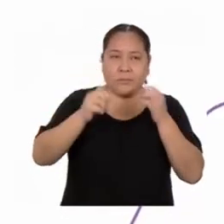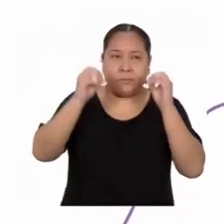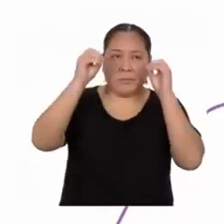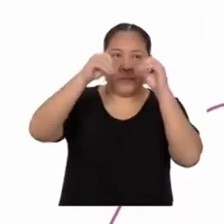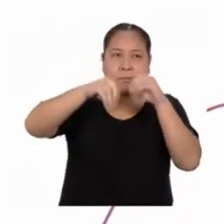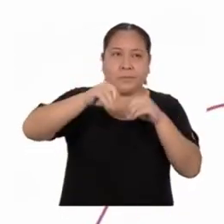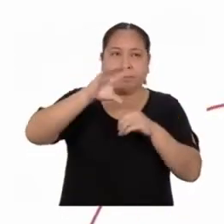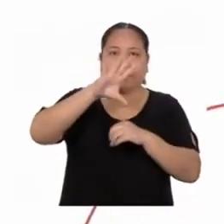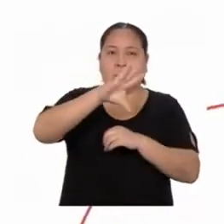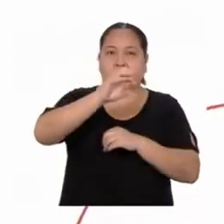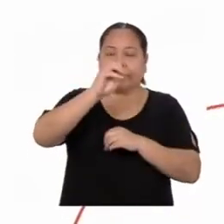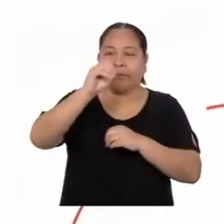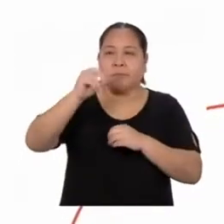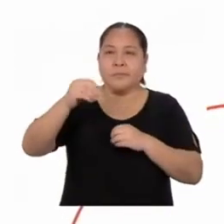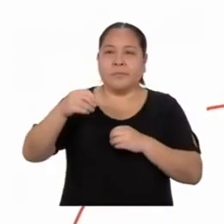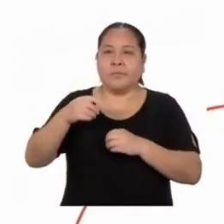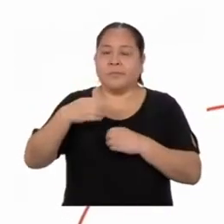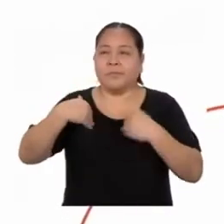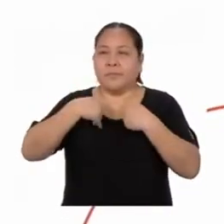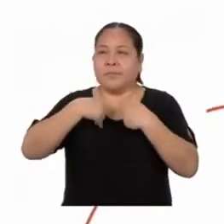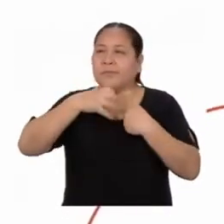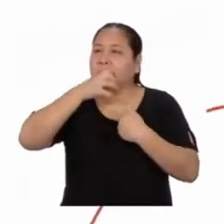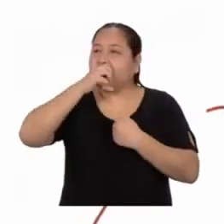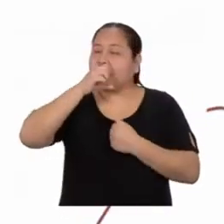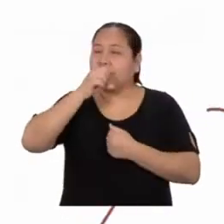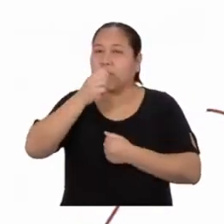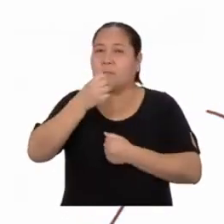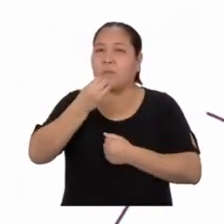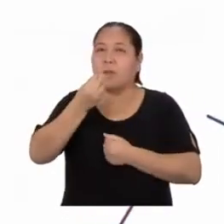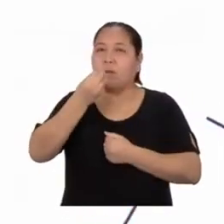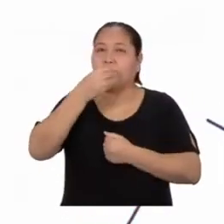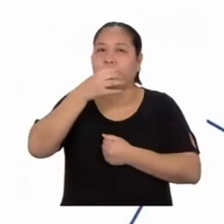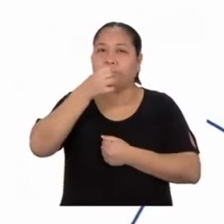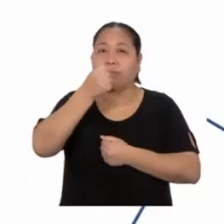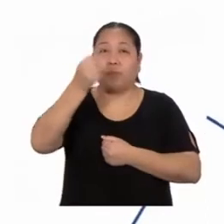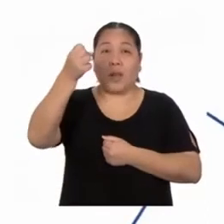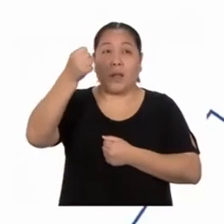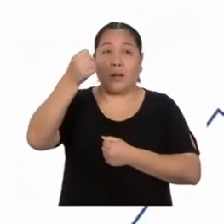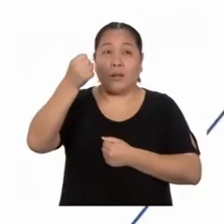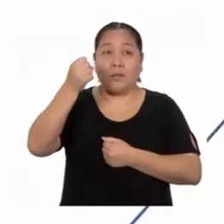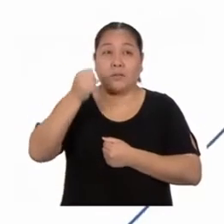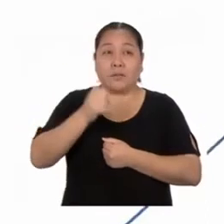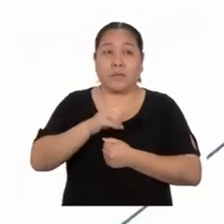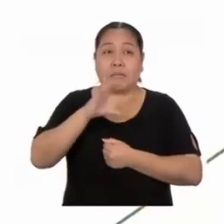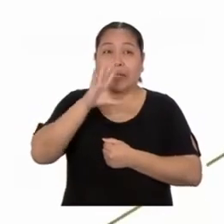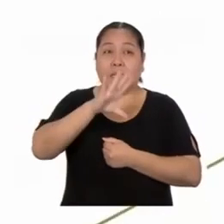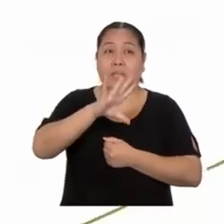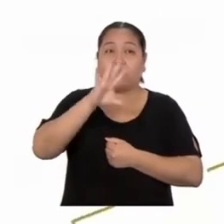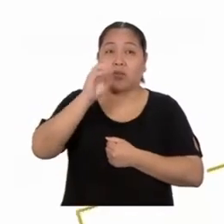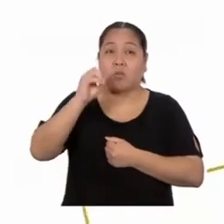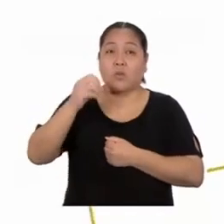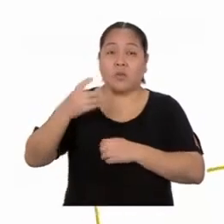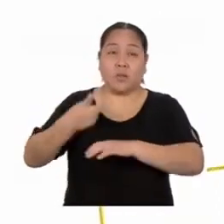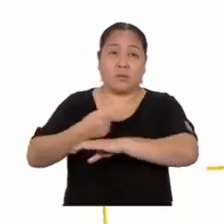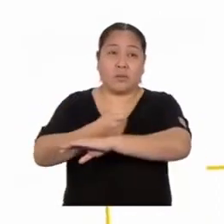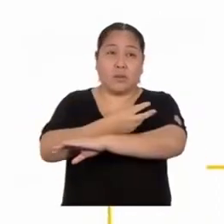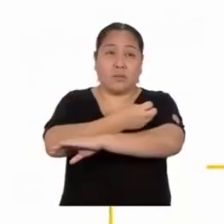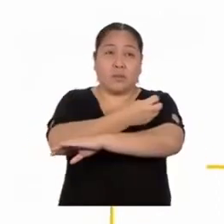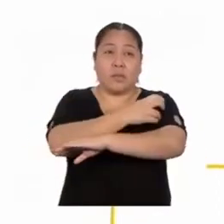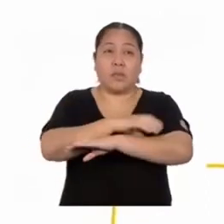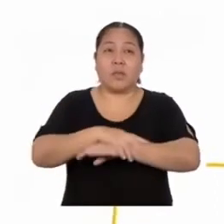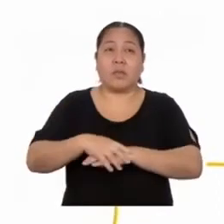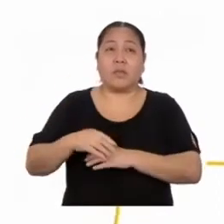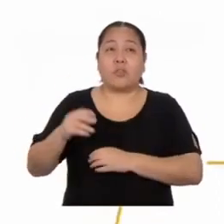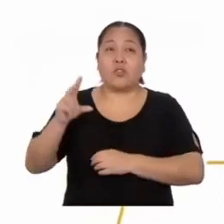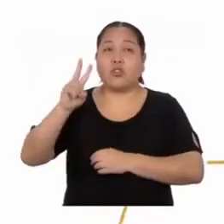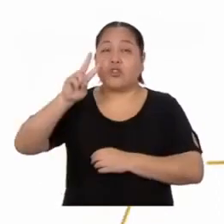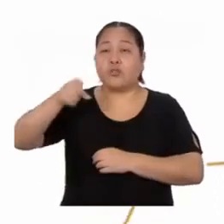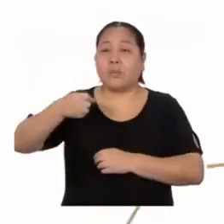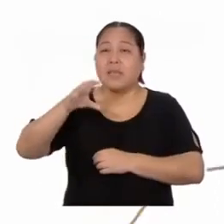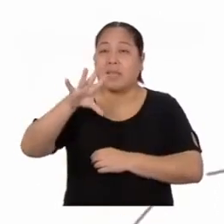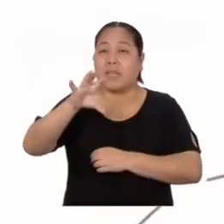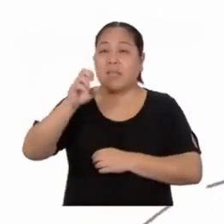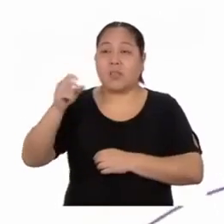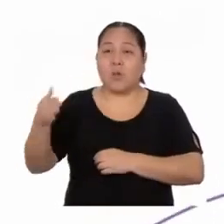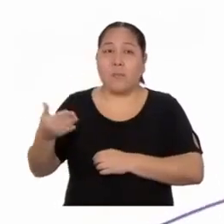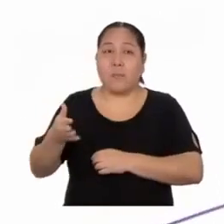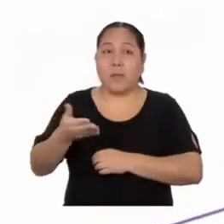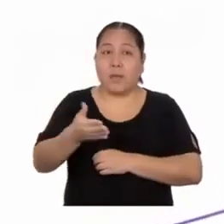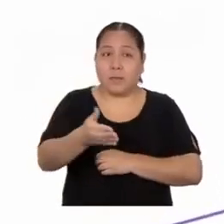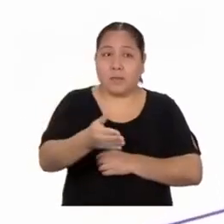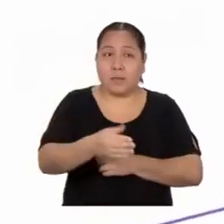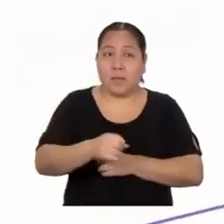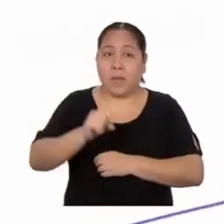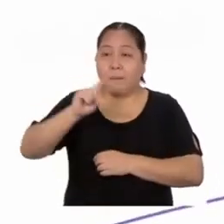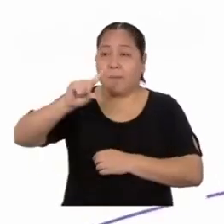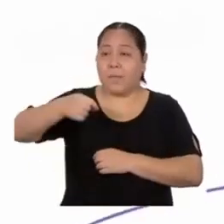500 mamíferos, 550 reptiles, 2.500 peces, 1.500